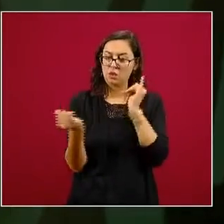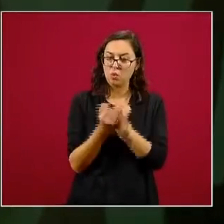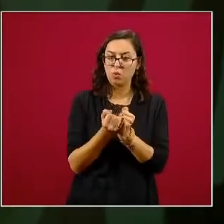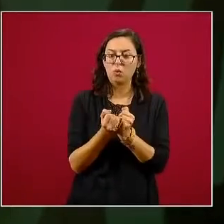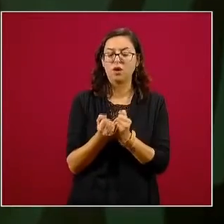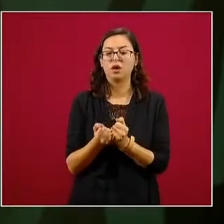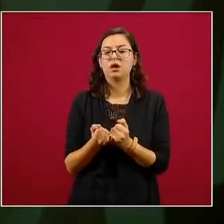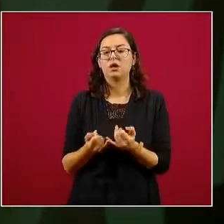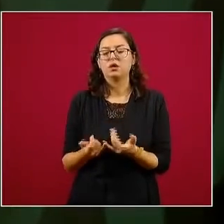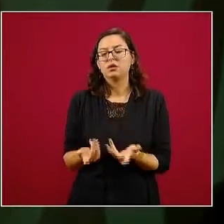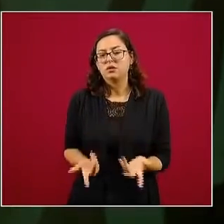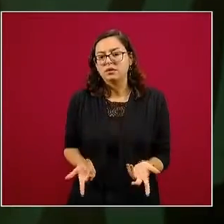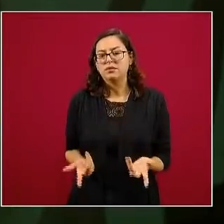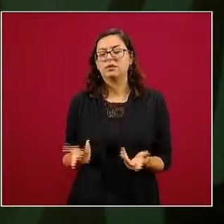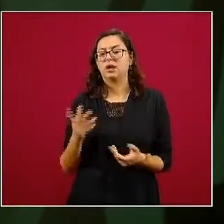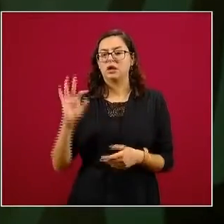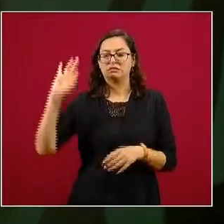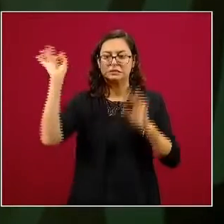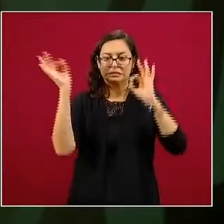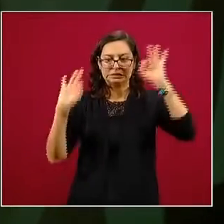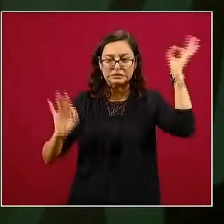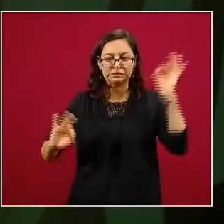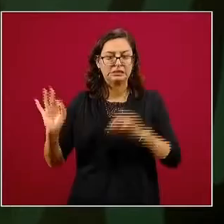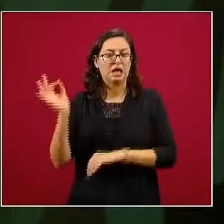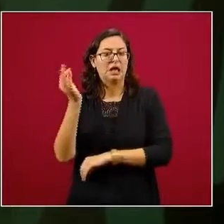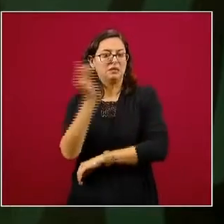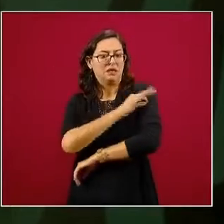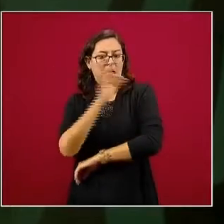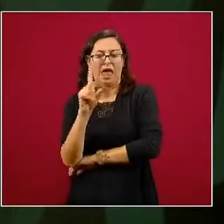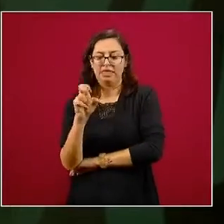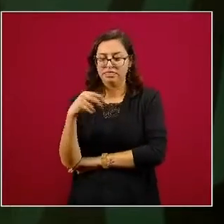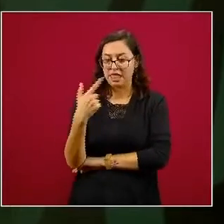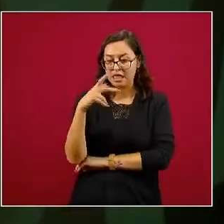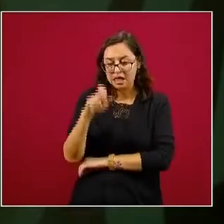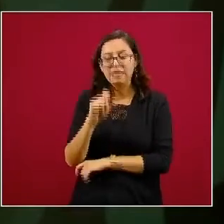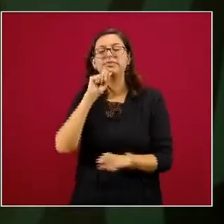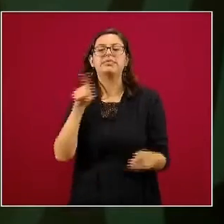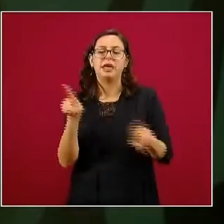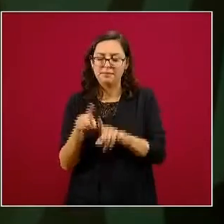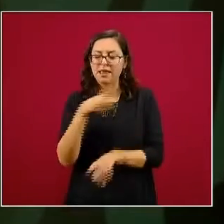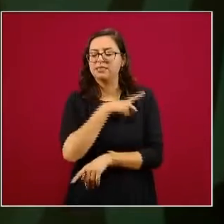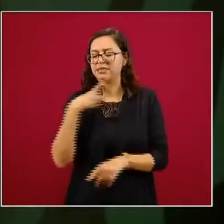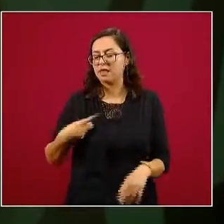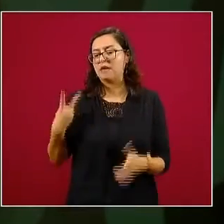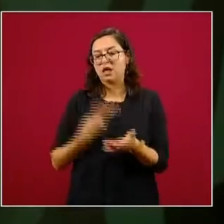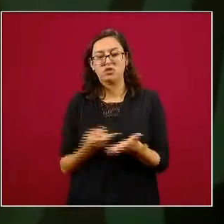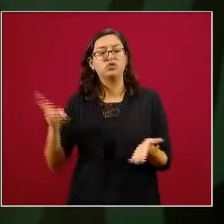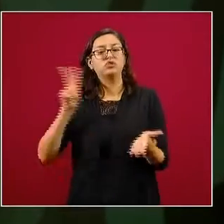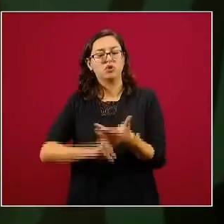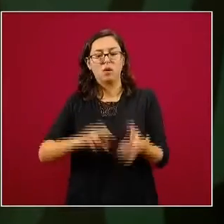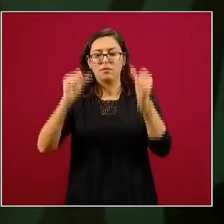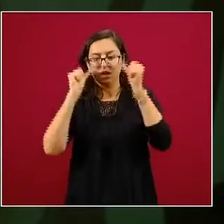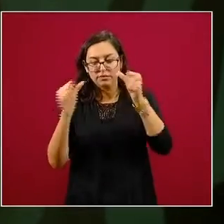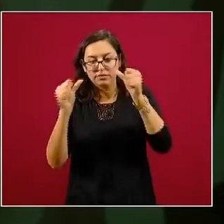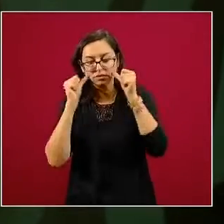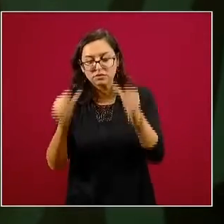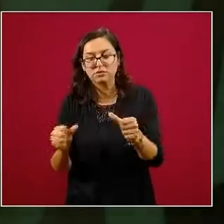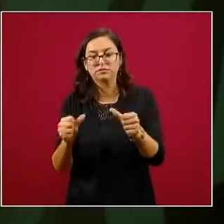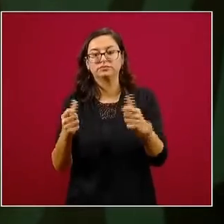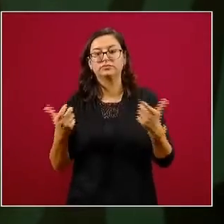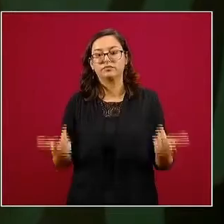esta estrategia de prevención, atención y mitigación de la COVID-19, con un enfoque de atención primaria de la salud desde el primer nivel de